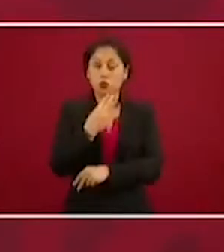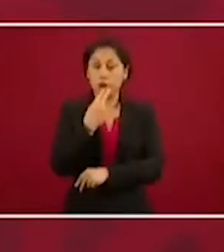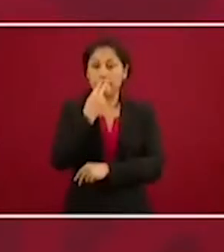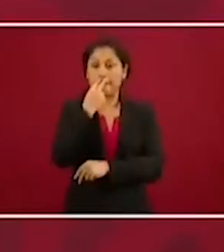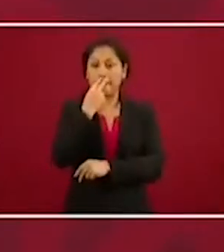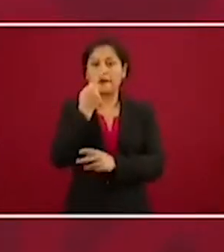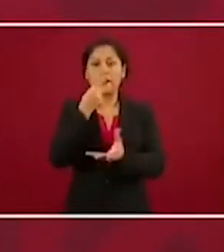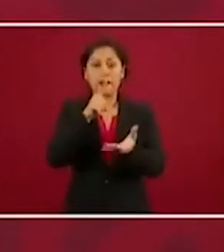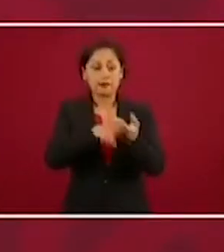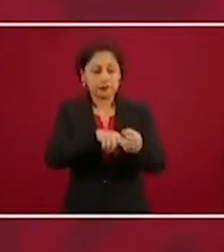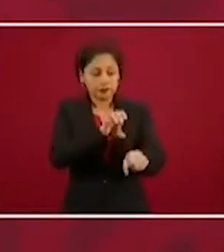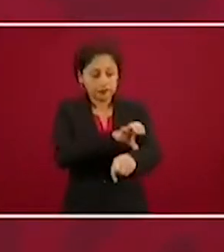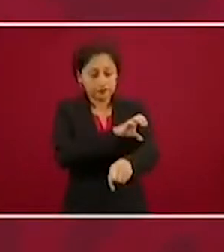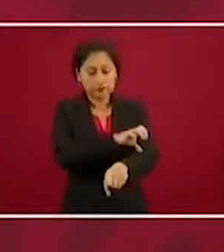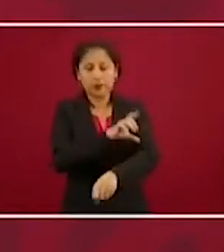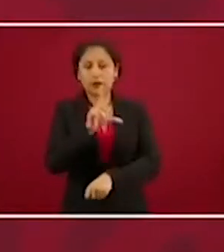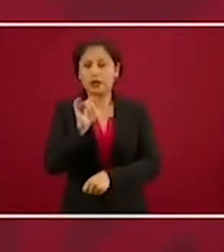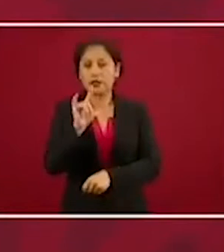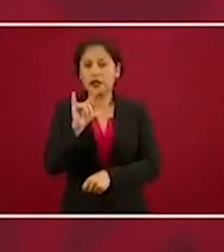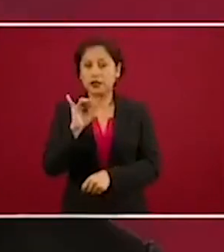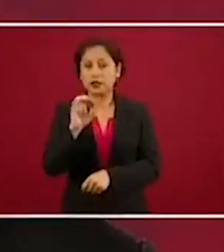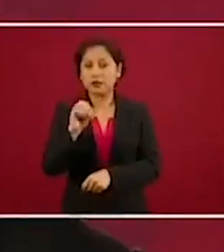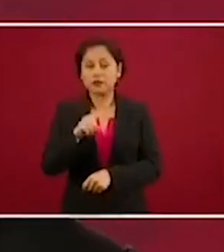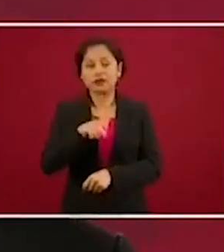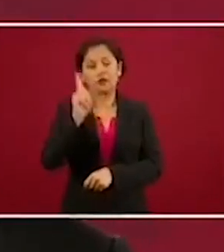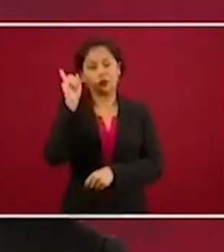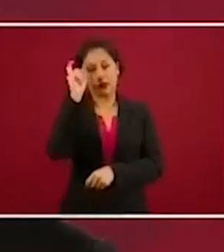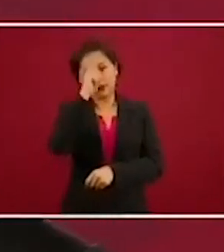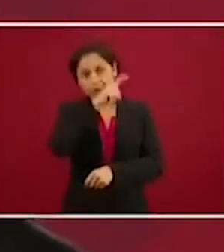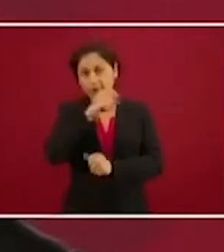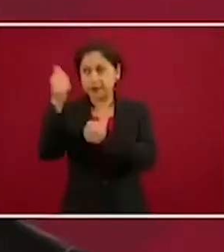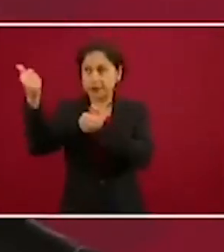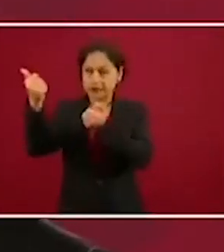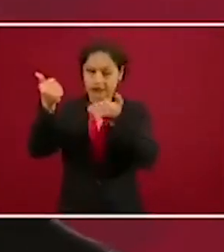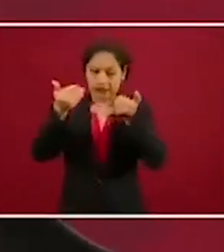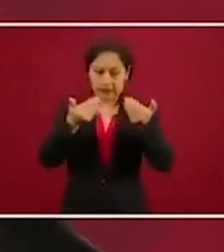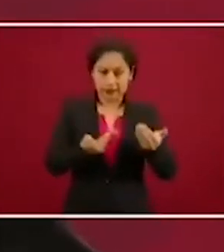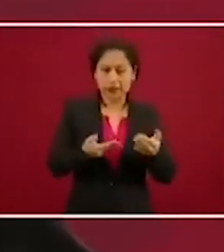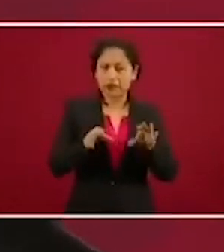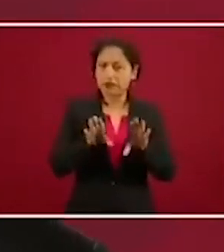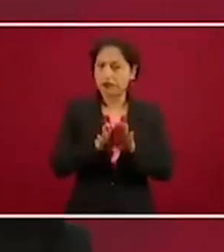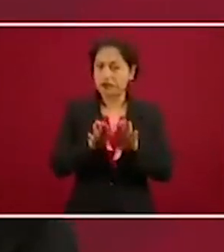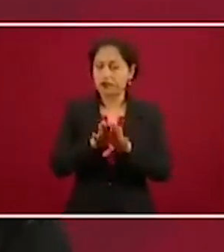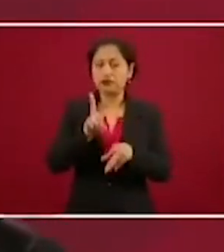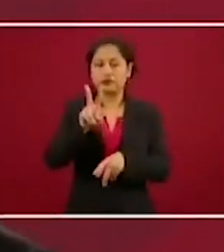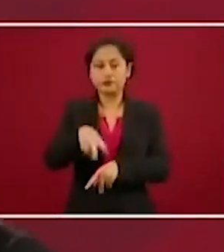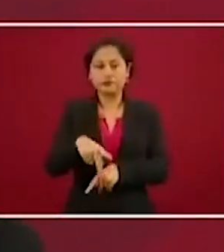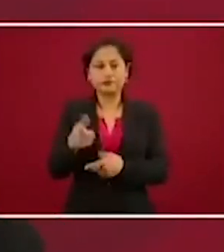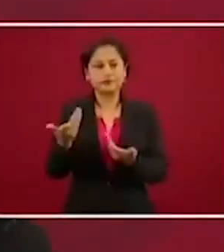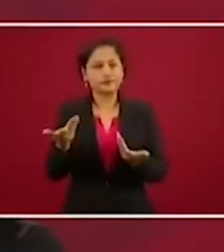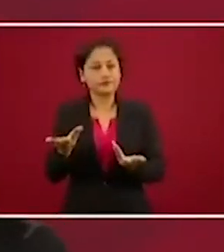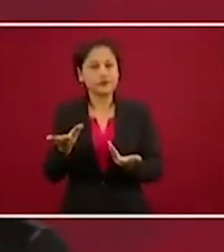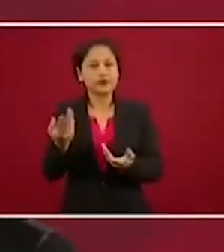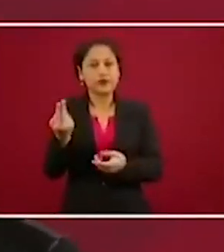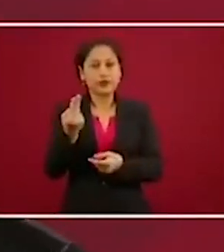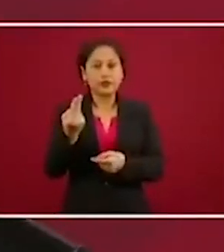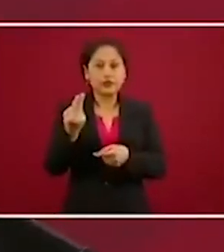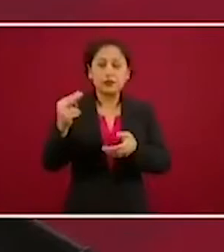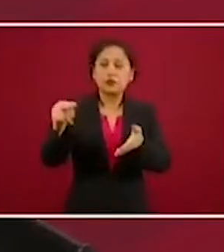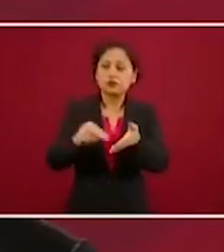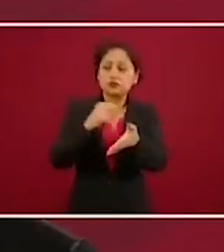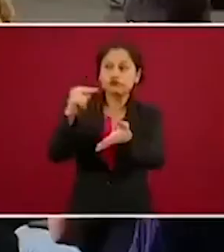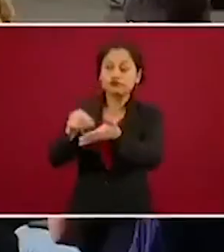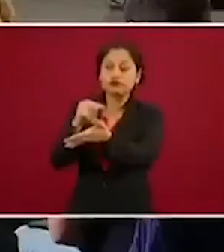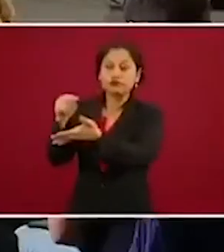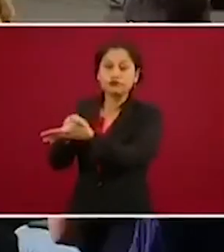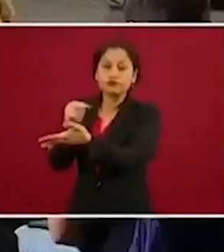israel con el argumento de que hay una persecución en su contra el secretario de relaciones exteriores aseguró que existe colaboración con el gobierno de